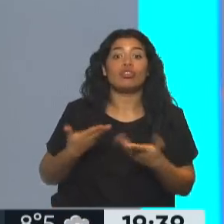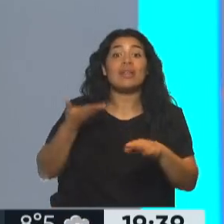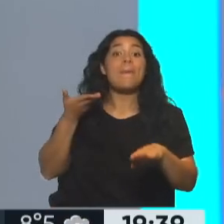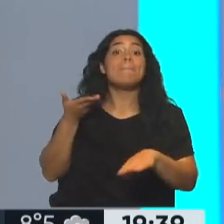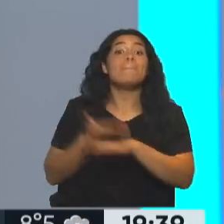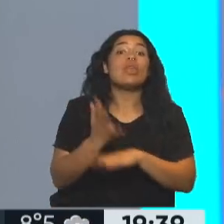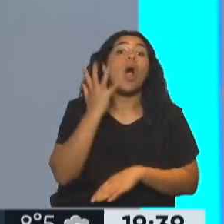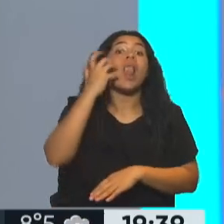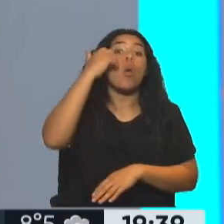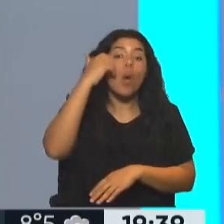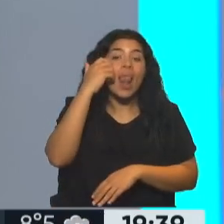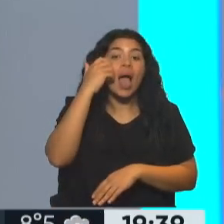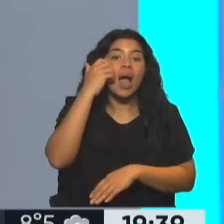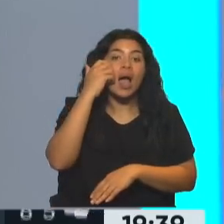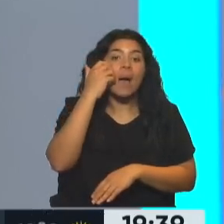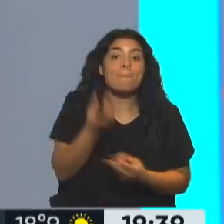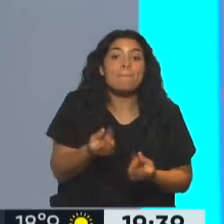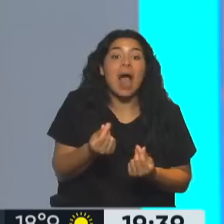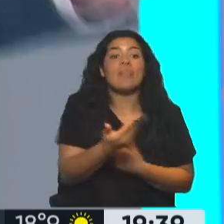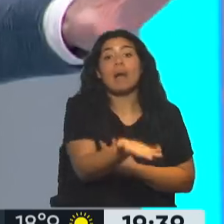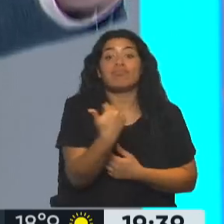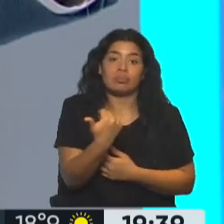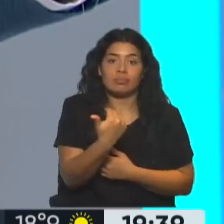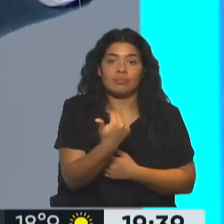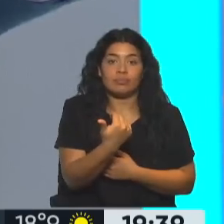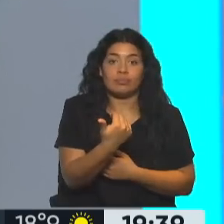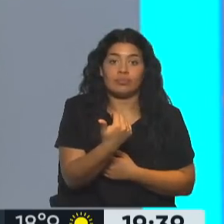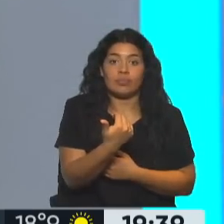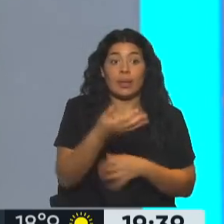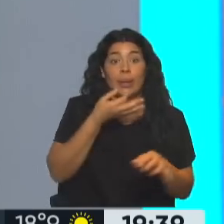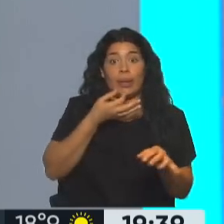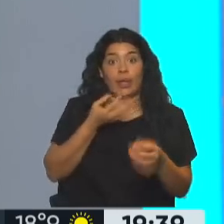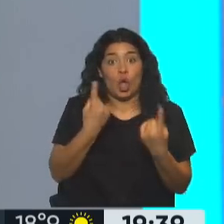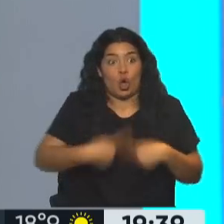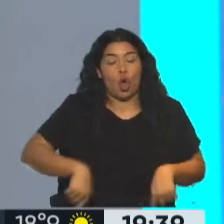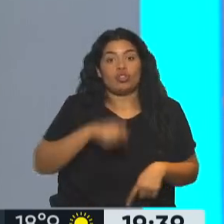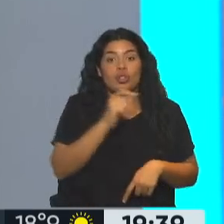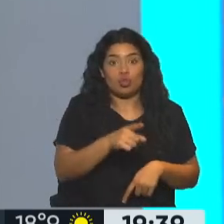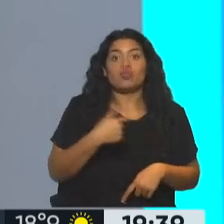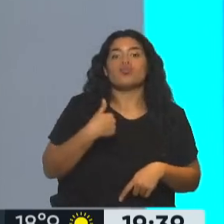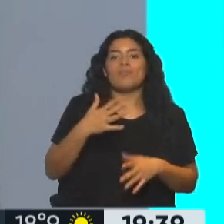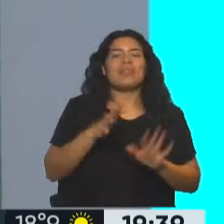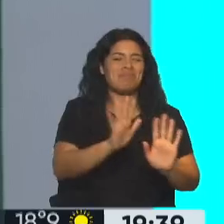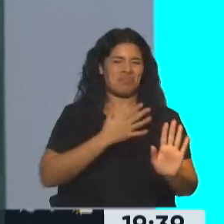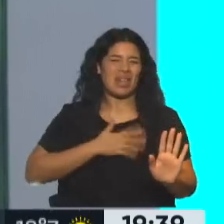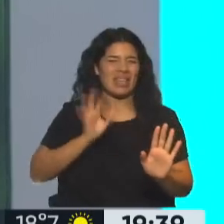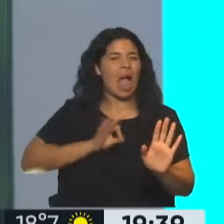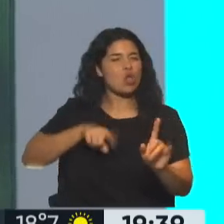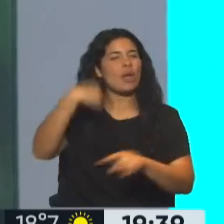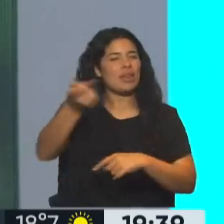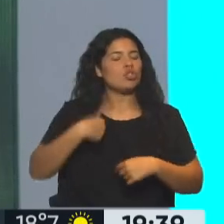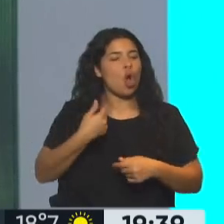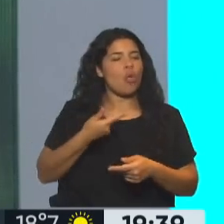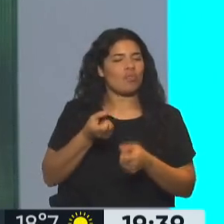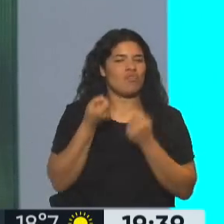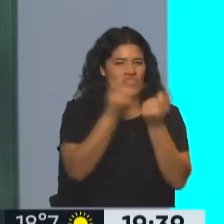abuela. No sé si te suena. Las joyas de la abuela, entonces las empeño y le digo, quédate tranquila que el año que viene te las devuelvo. Hernán, Eso es lo que está